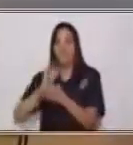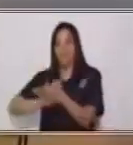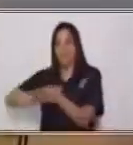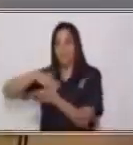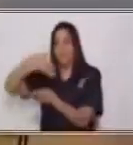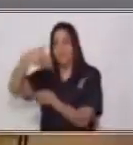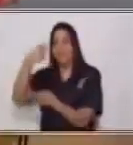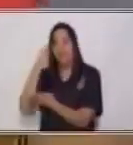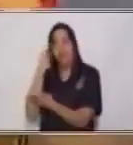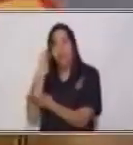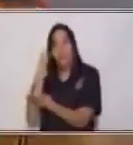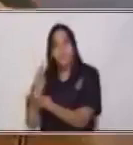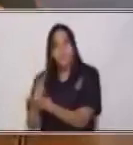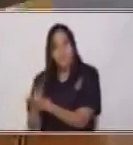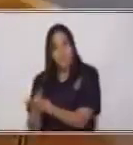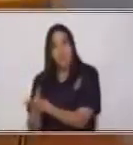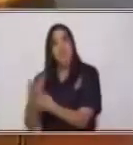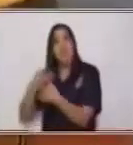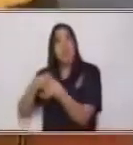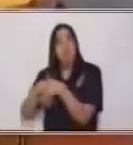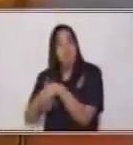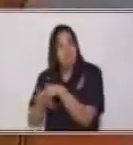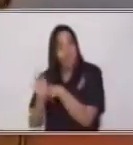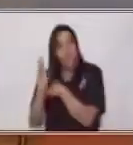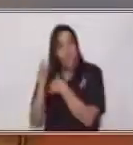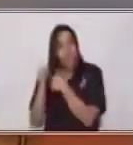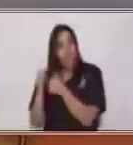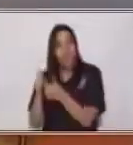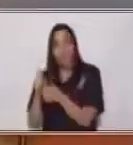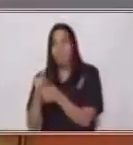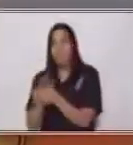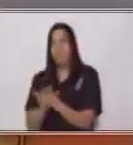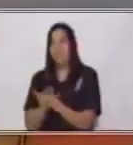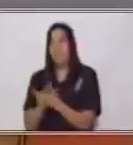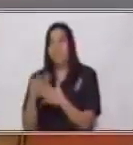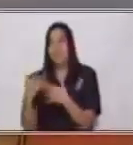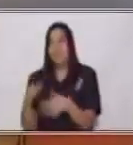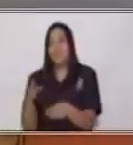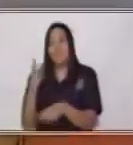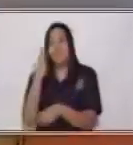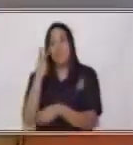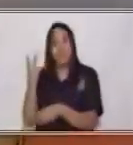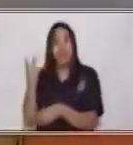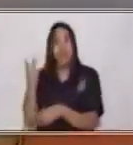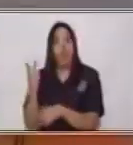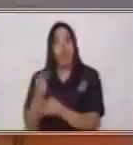Vamos a ver, está bien resguardado. ¿Qué será lo que hay aquí?